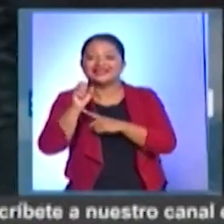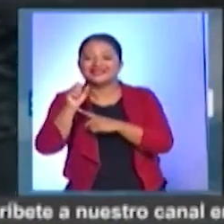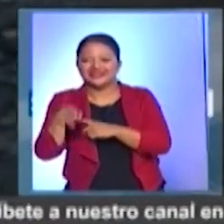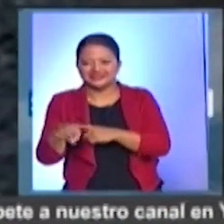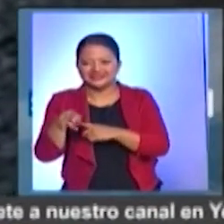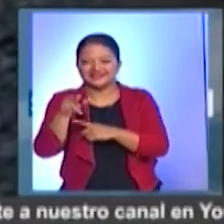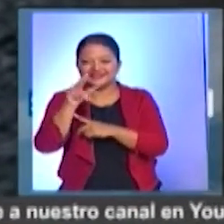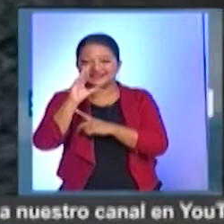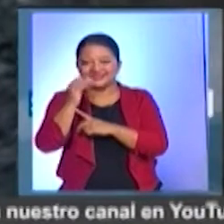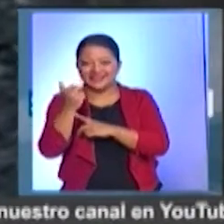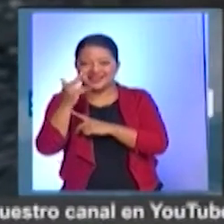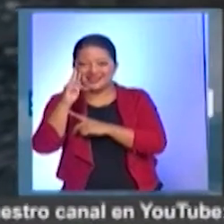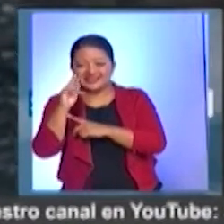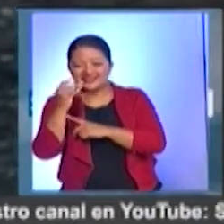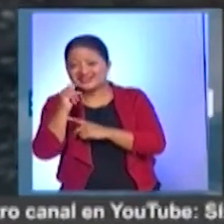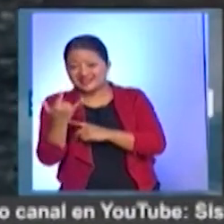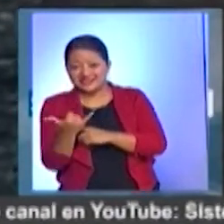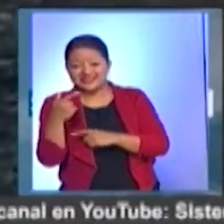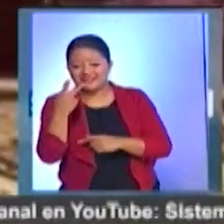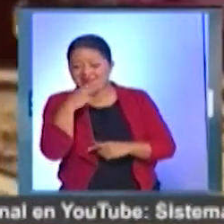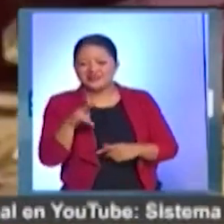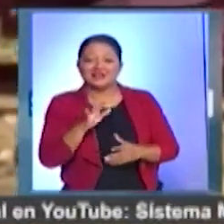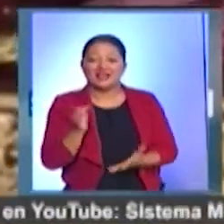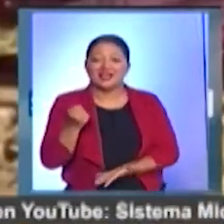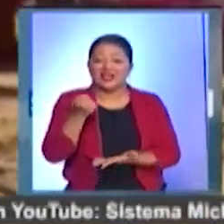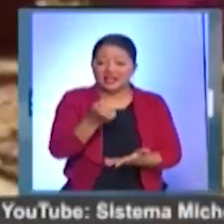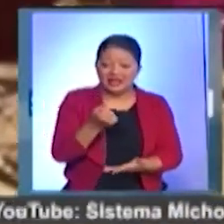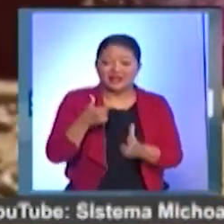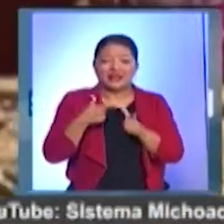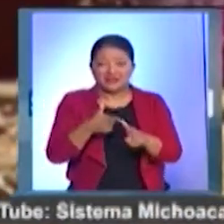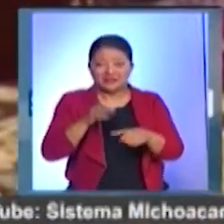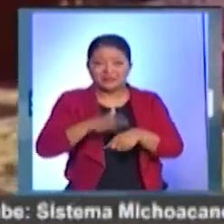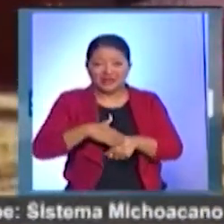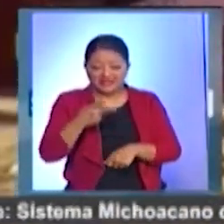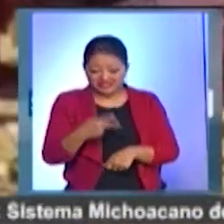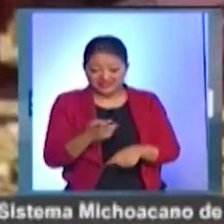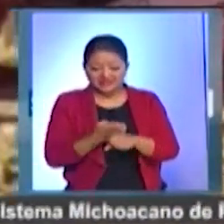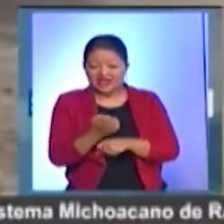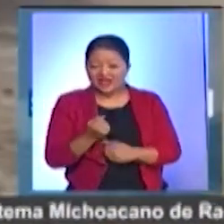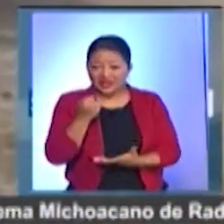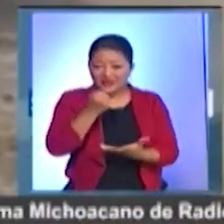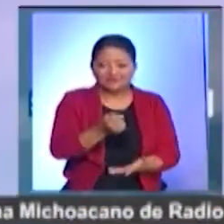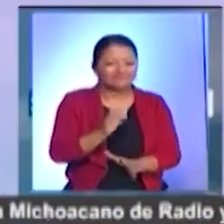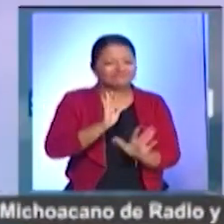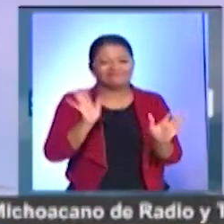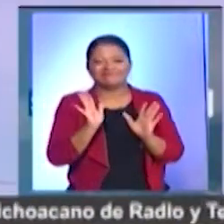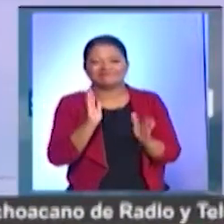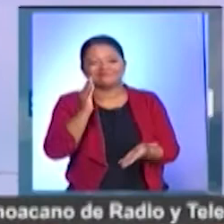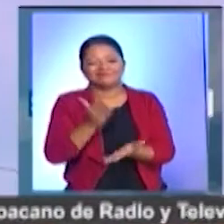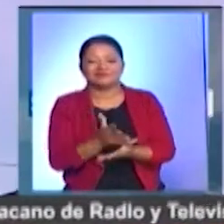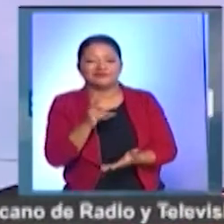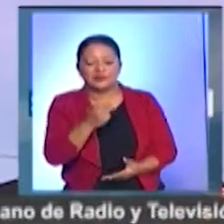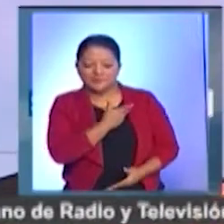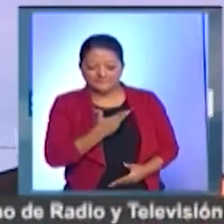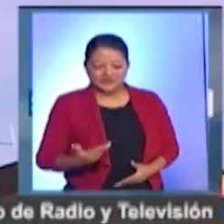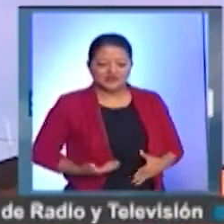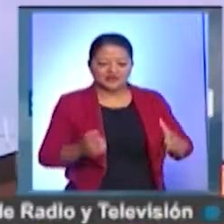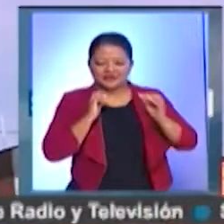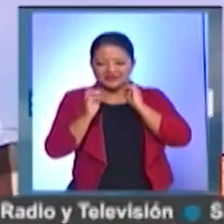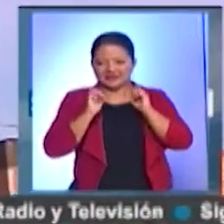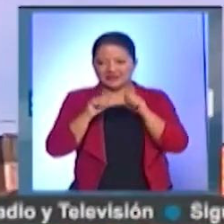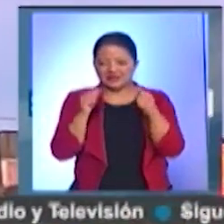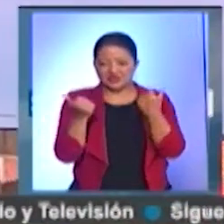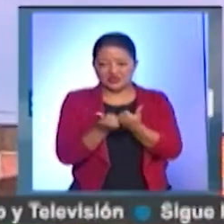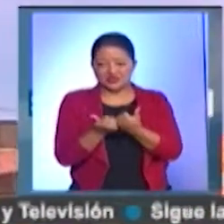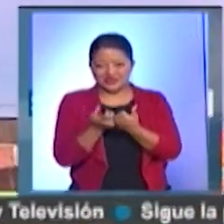ha anunciado que no va adicionar inversiones de operación en el estado así lo informó en entrevista el presidente de la asociación de